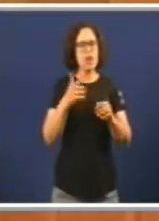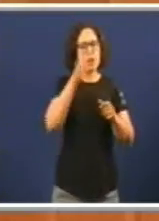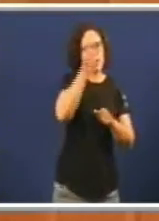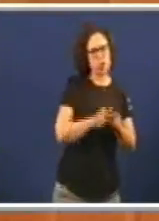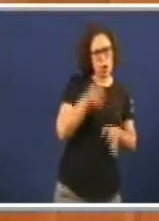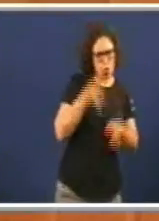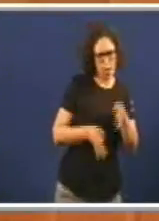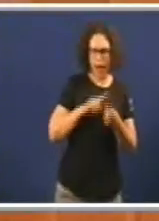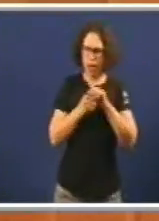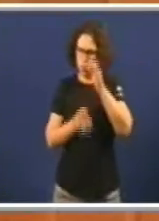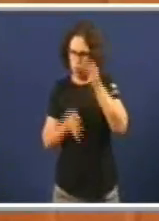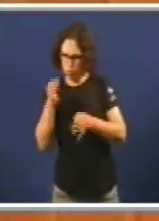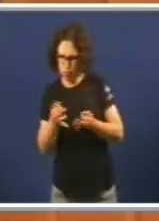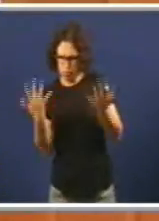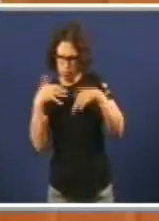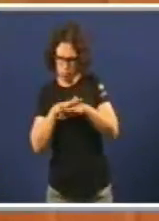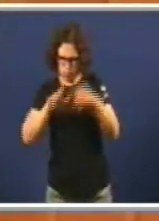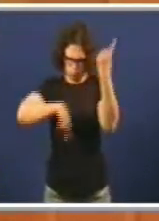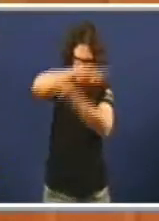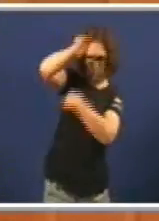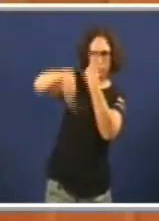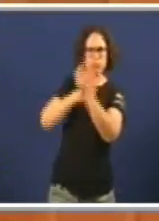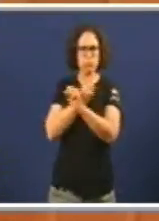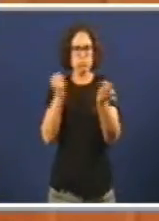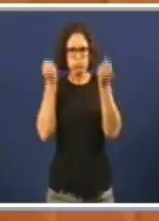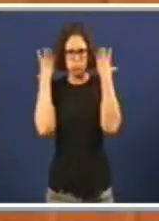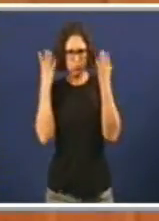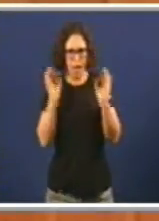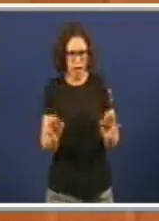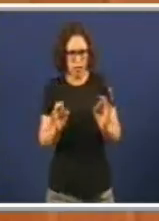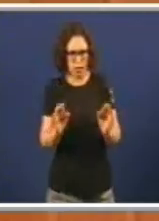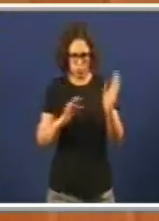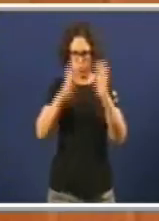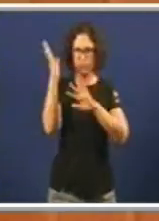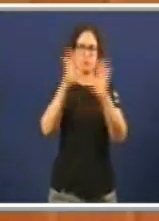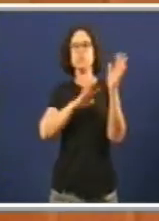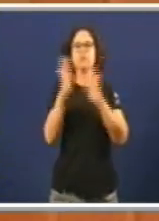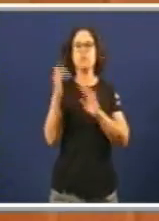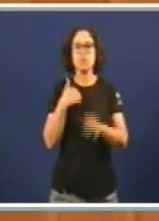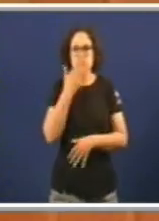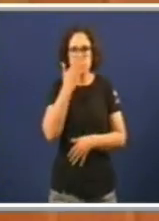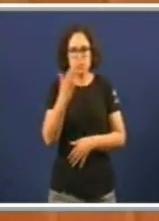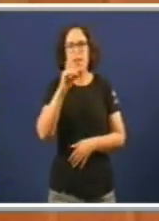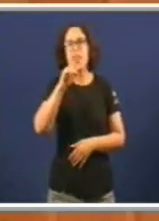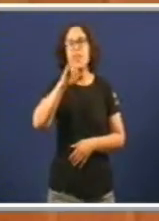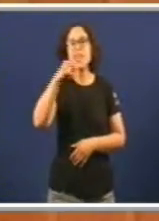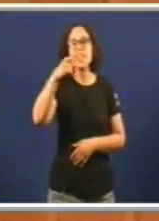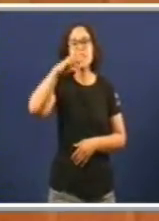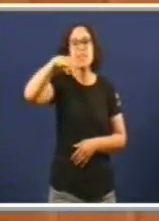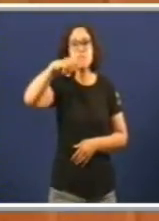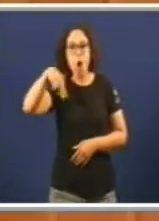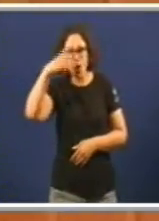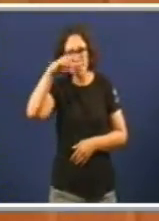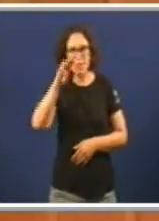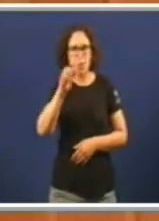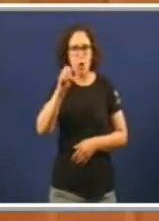xurídico, fusión, Gigi evolucionaba vostede por momentos na súa intervención. Eu que son da xeración Digimon e Pokémon e Millennial